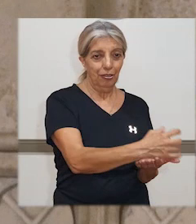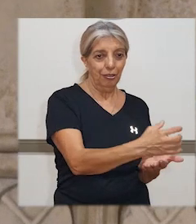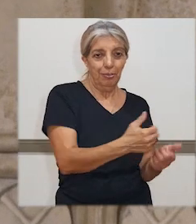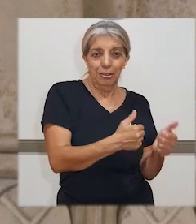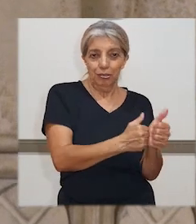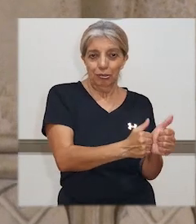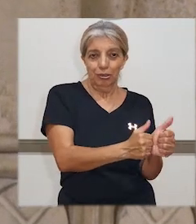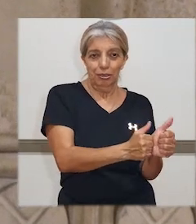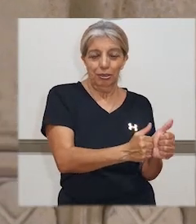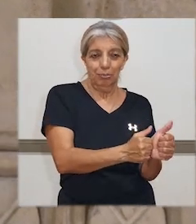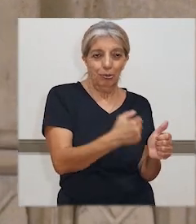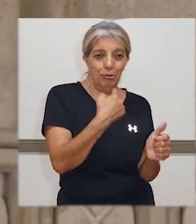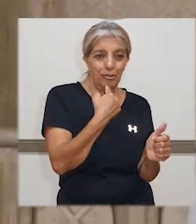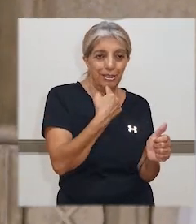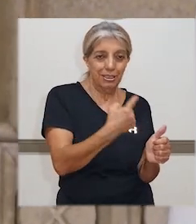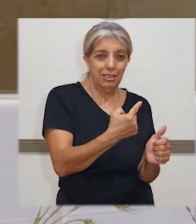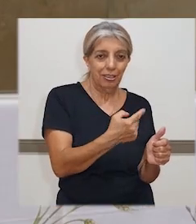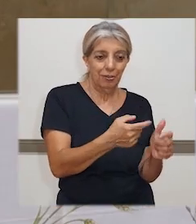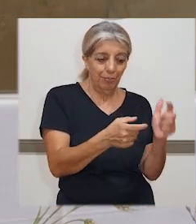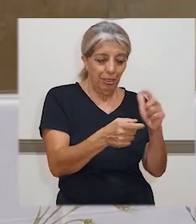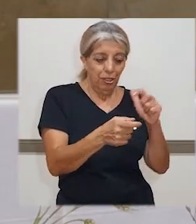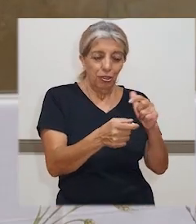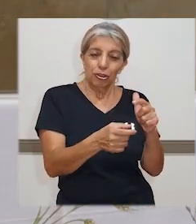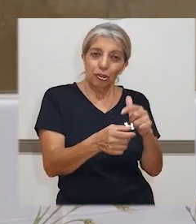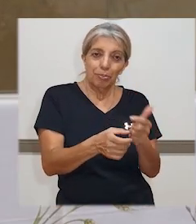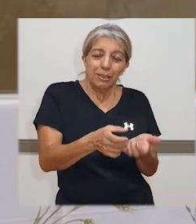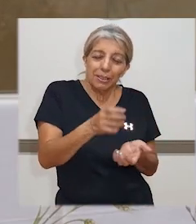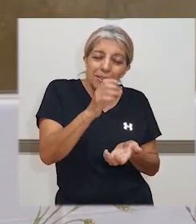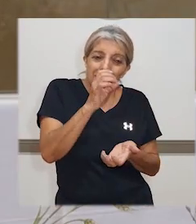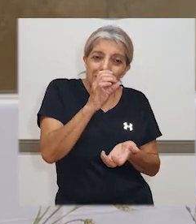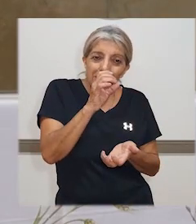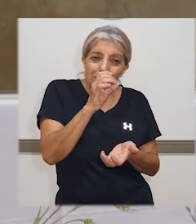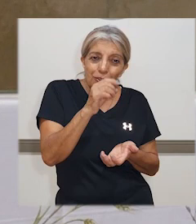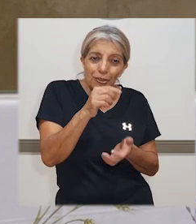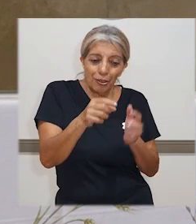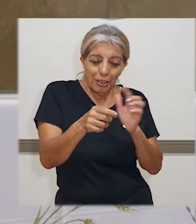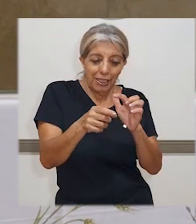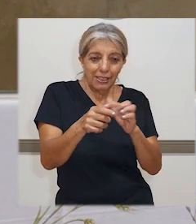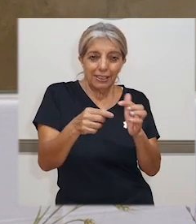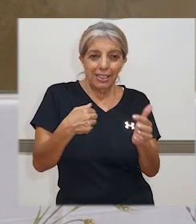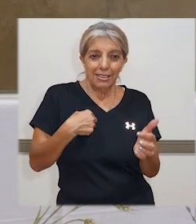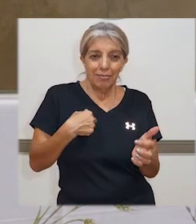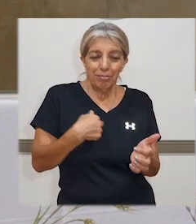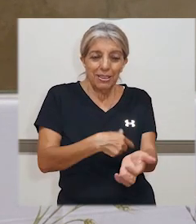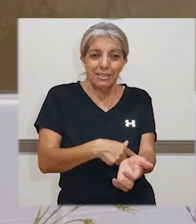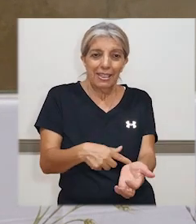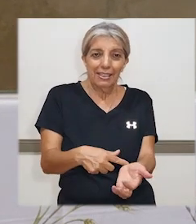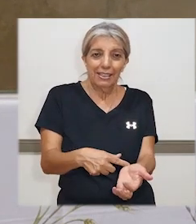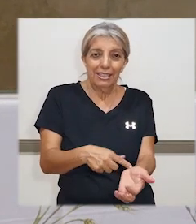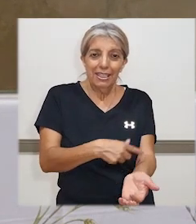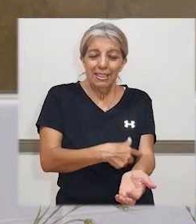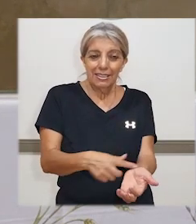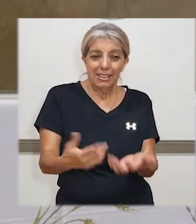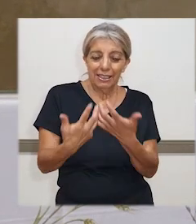sus discípulos, diciendo: tomen y beban todos de él, porque este es el cáliz de